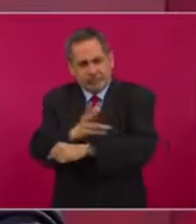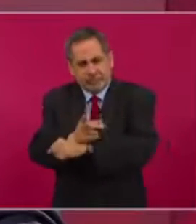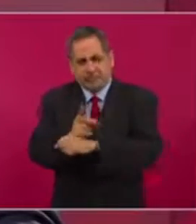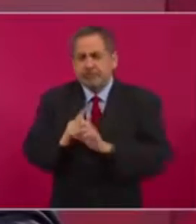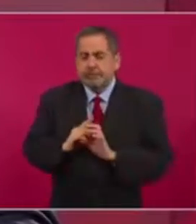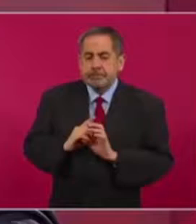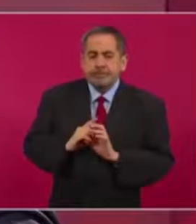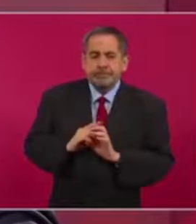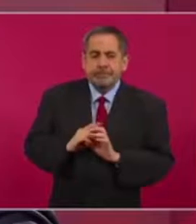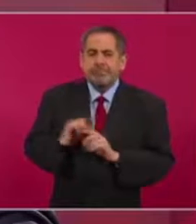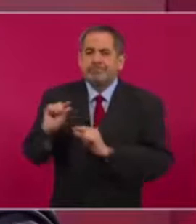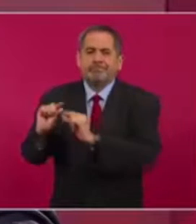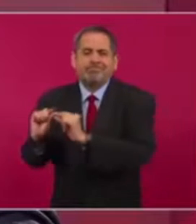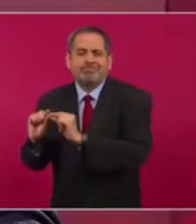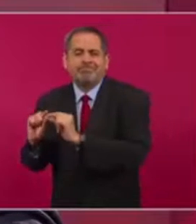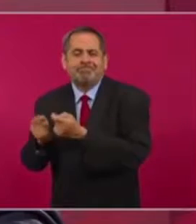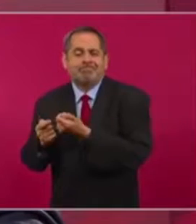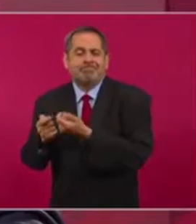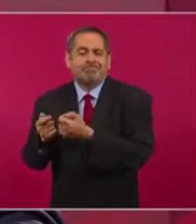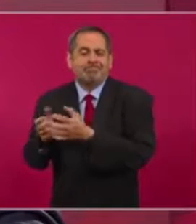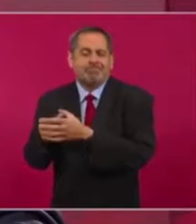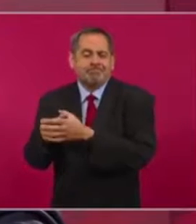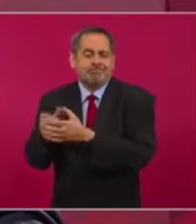la mayoría.